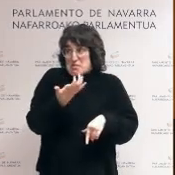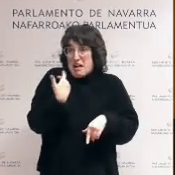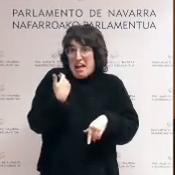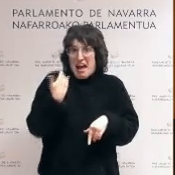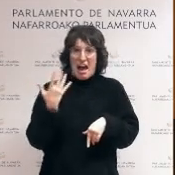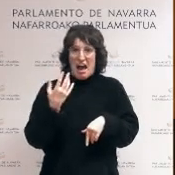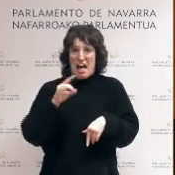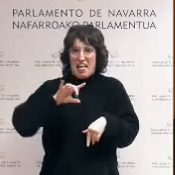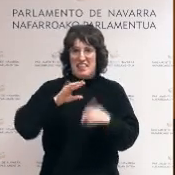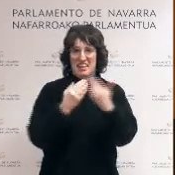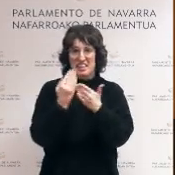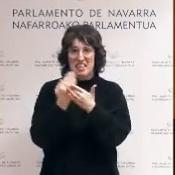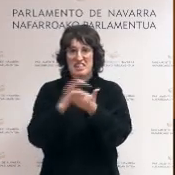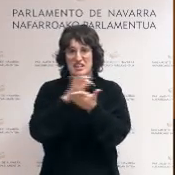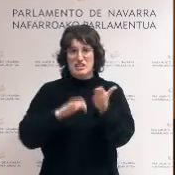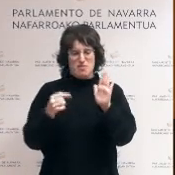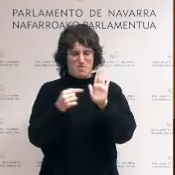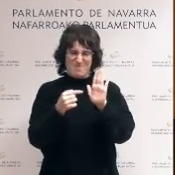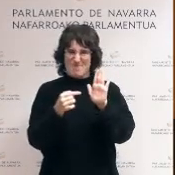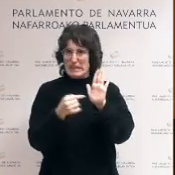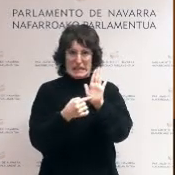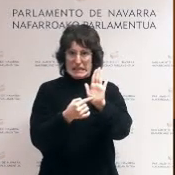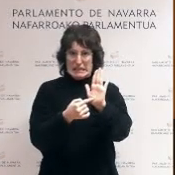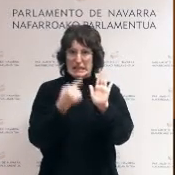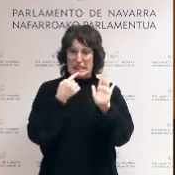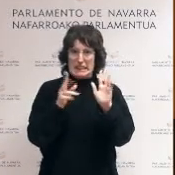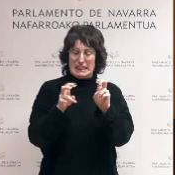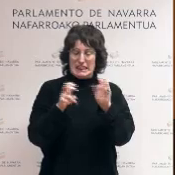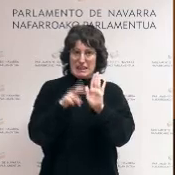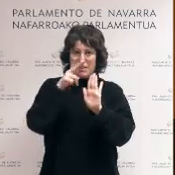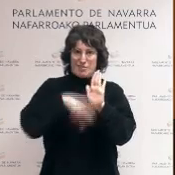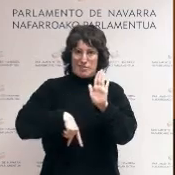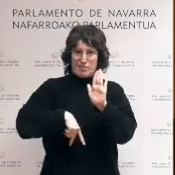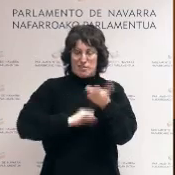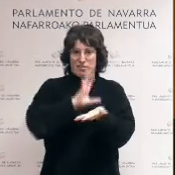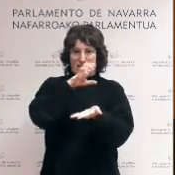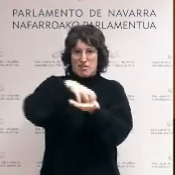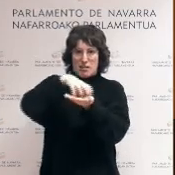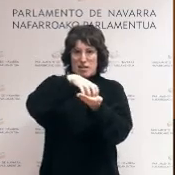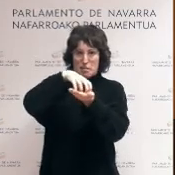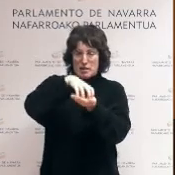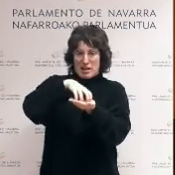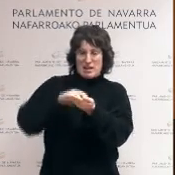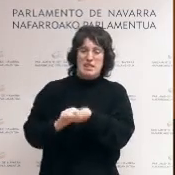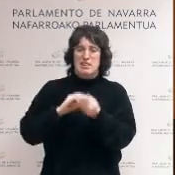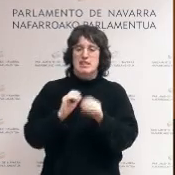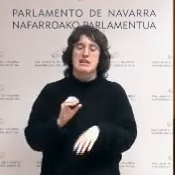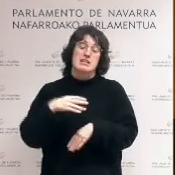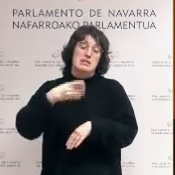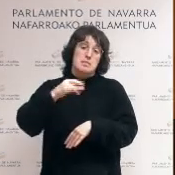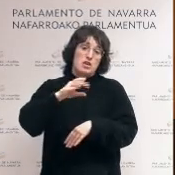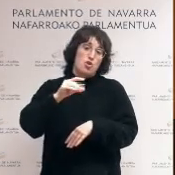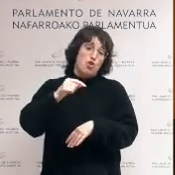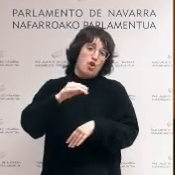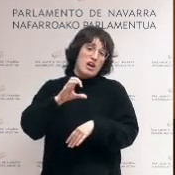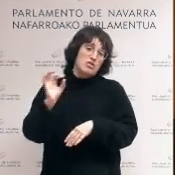informe negativo sobre la normativa de las plantas de biogás o biometano se lo pasaron